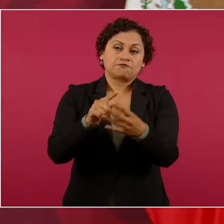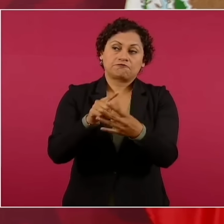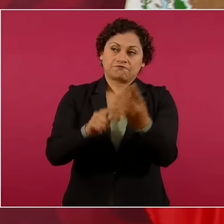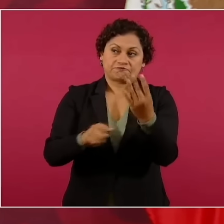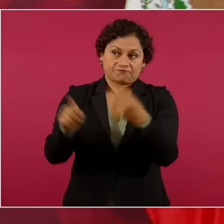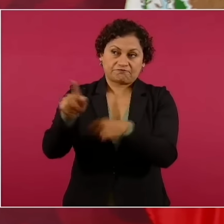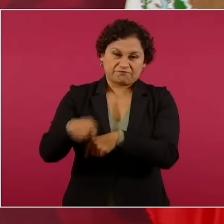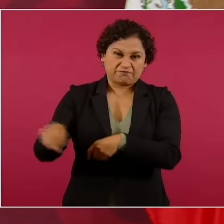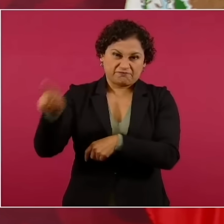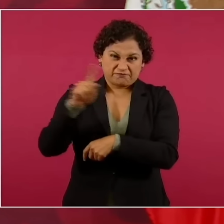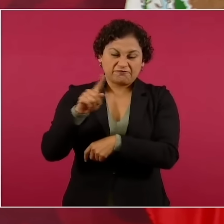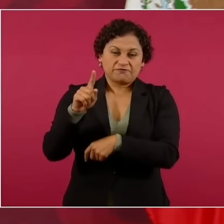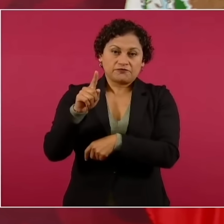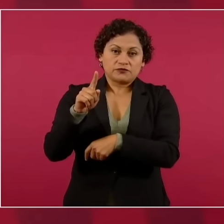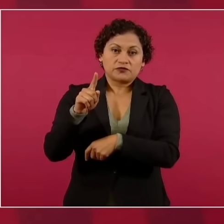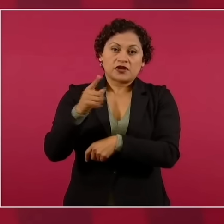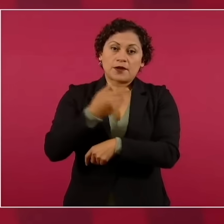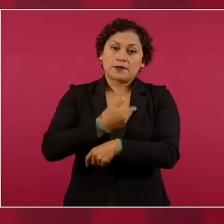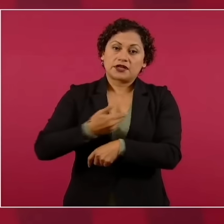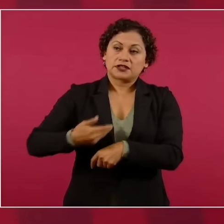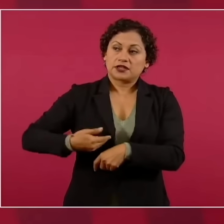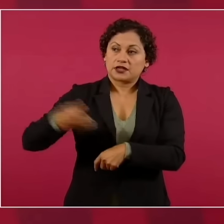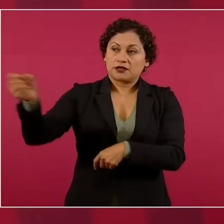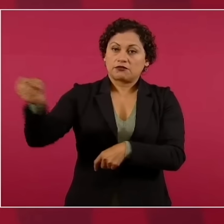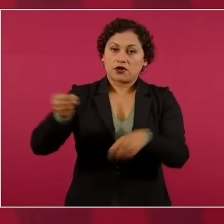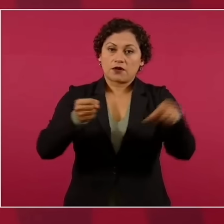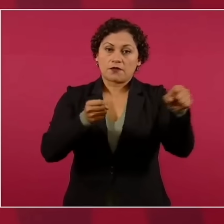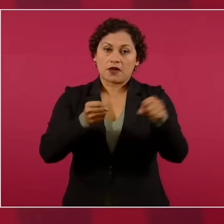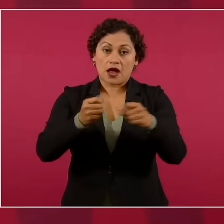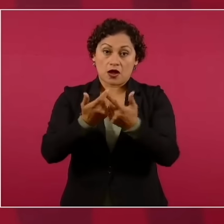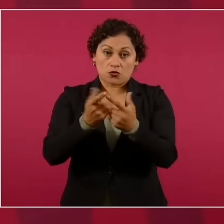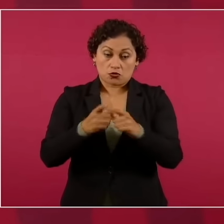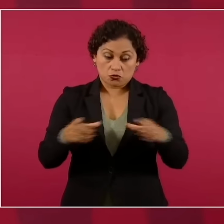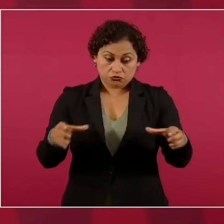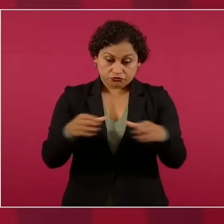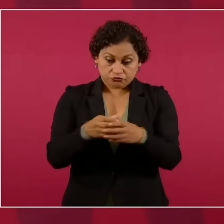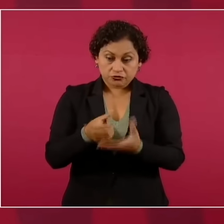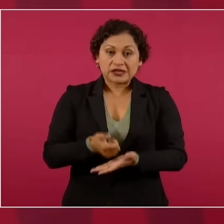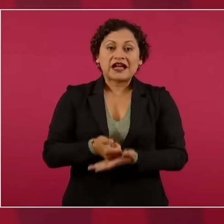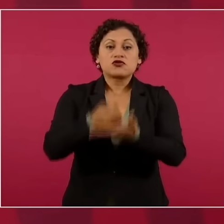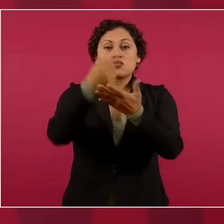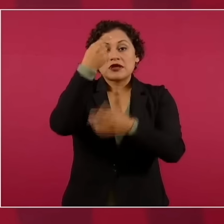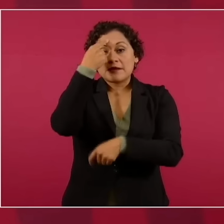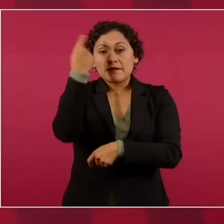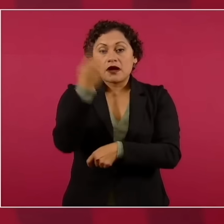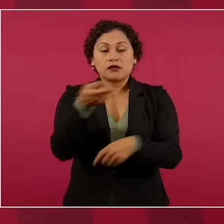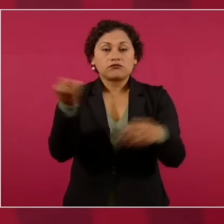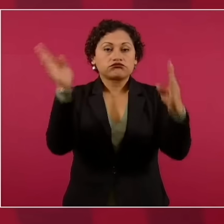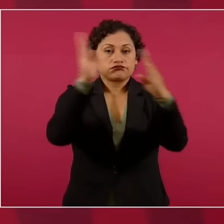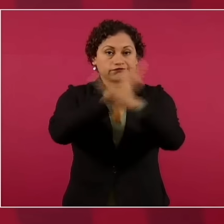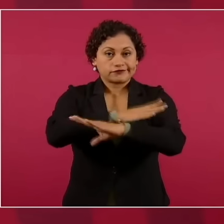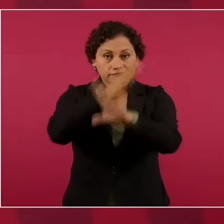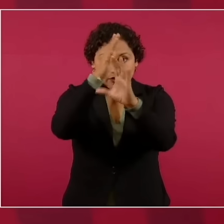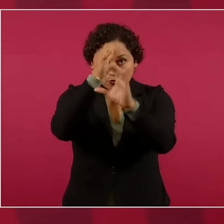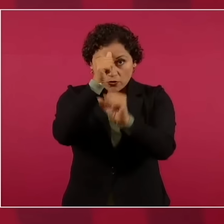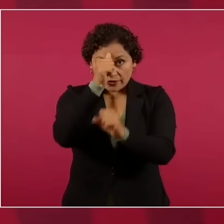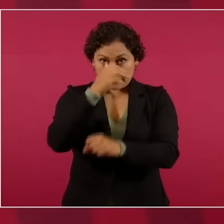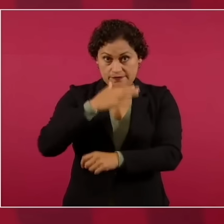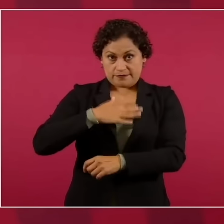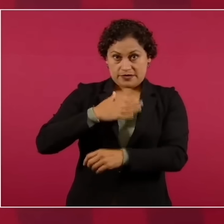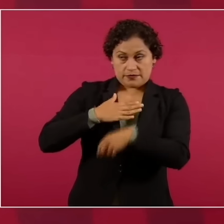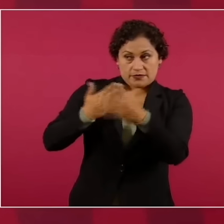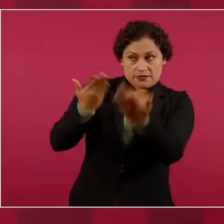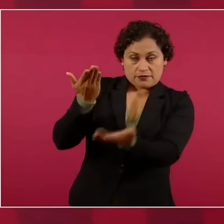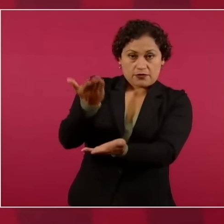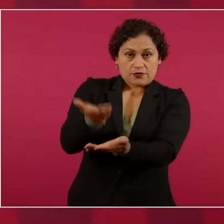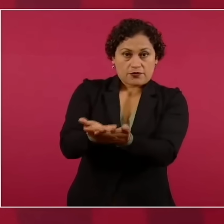y llegar a acuerdos. Estoy proponiendo y voy a seguirlo haciendo que